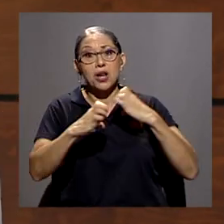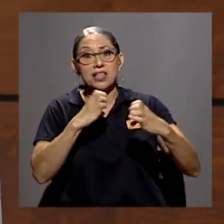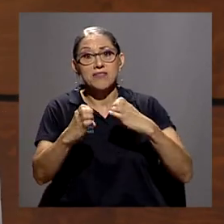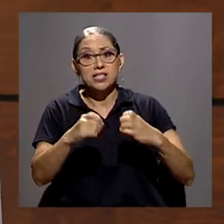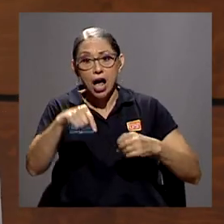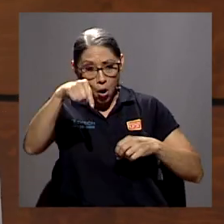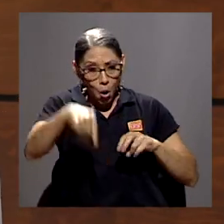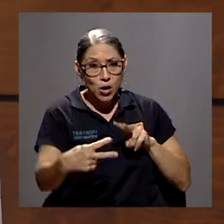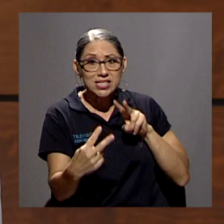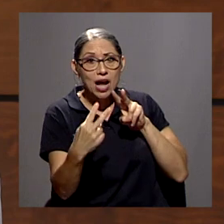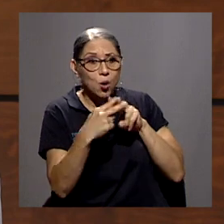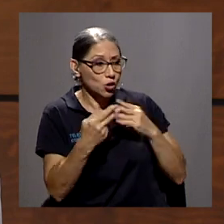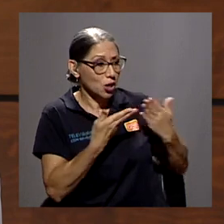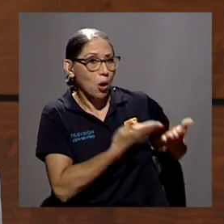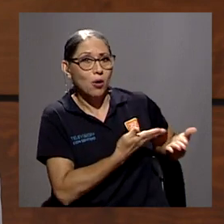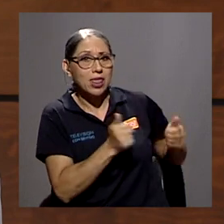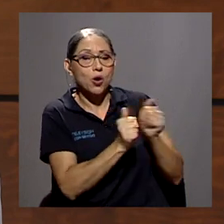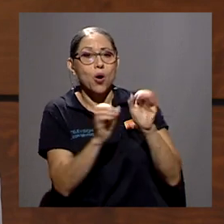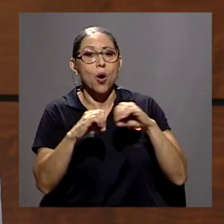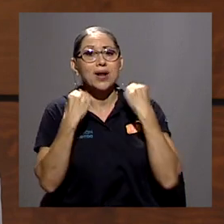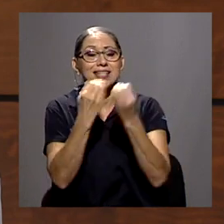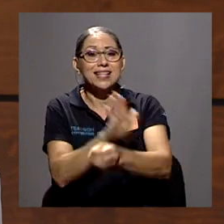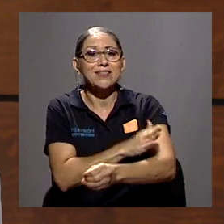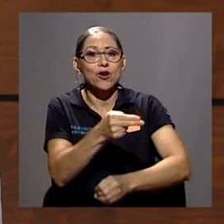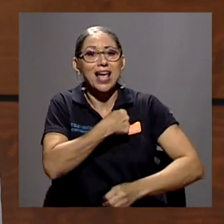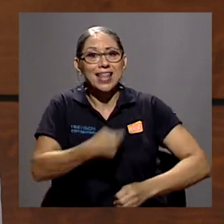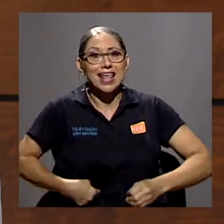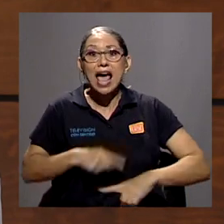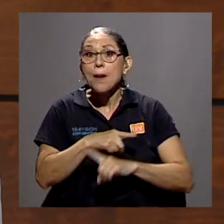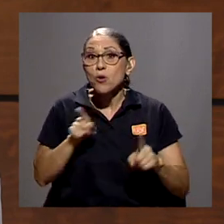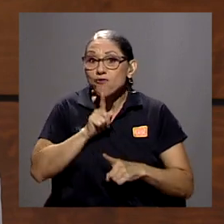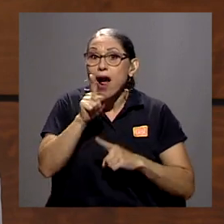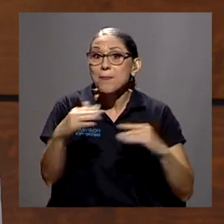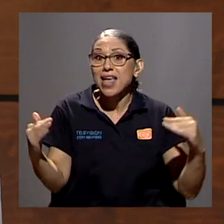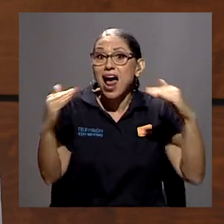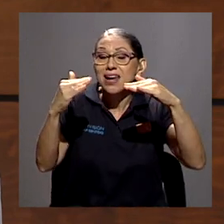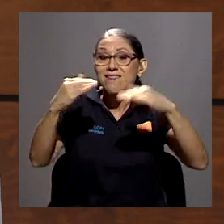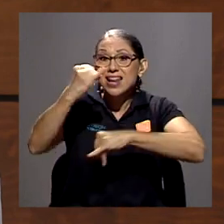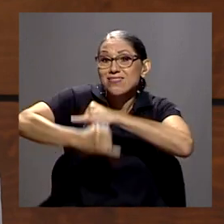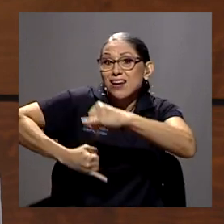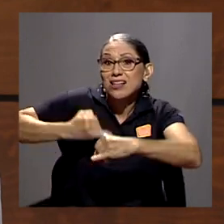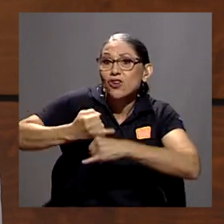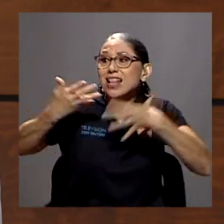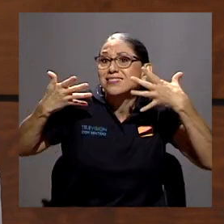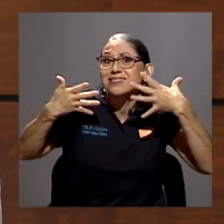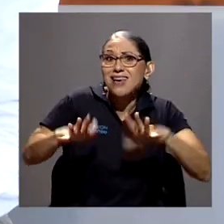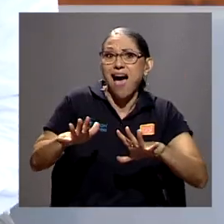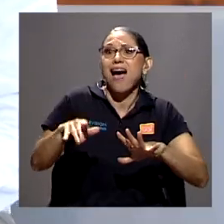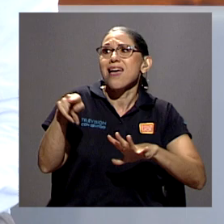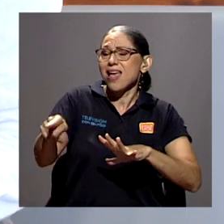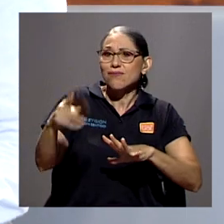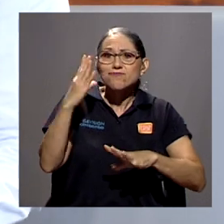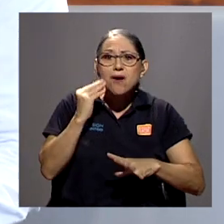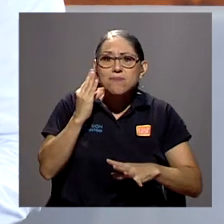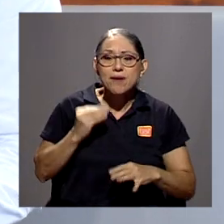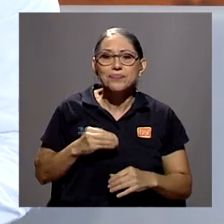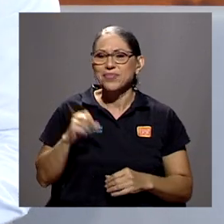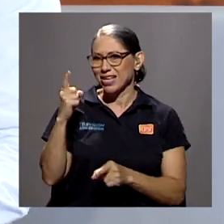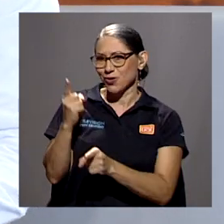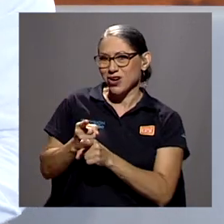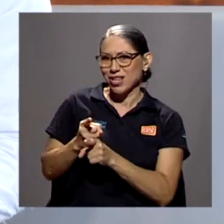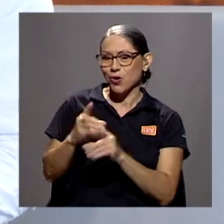conociendo don edil orquesta sinfónica de media pero la orquesta sinfónica de heredia mundialmente ya toca paletas por todos lados es correcto la